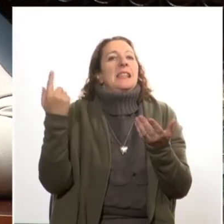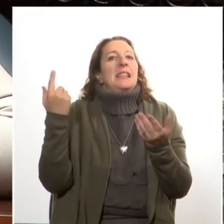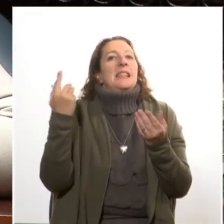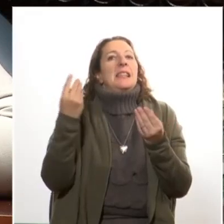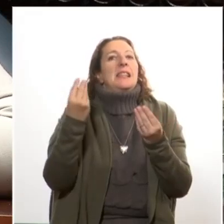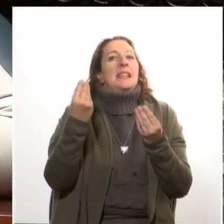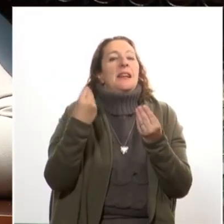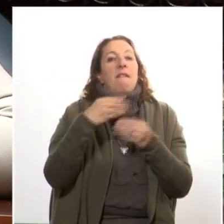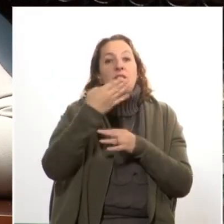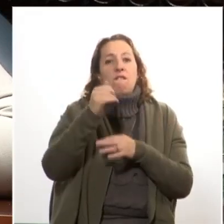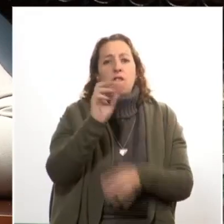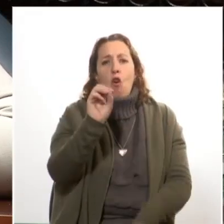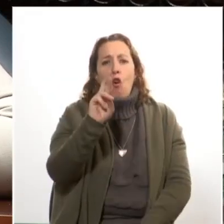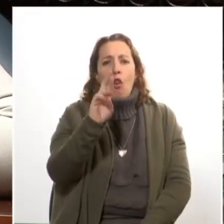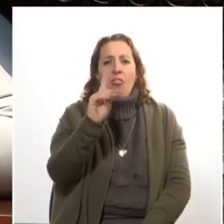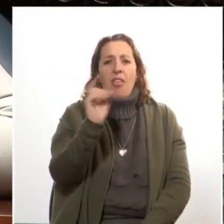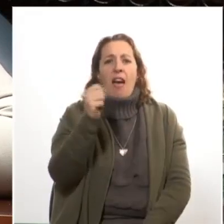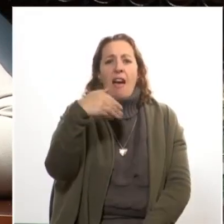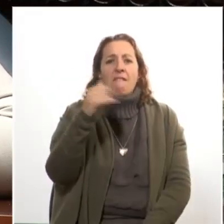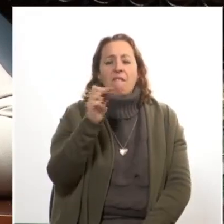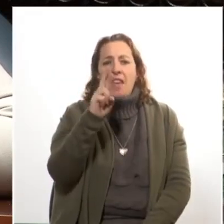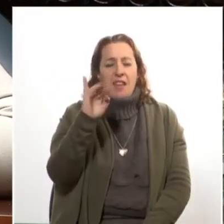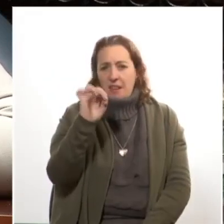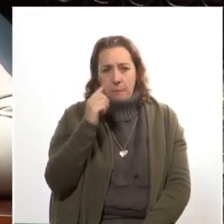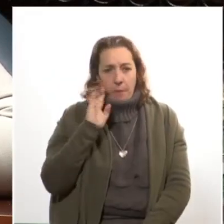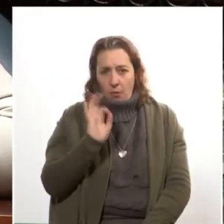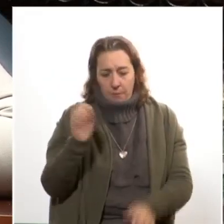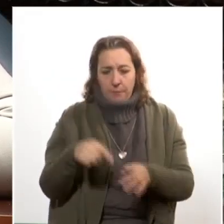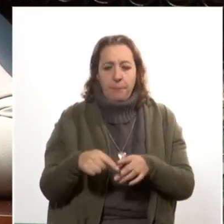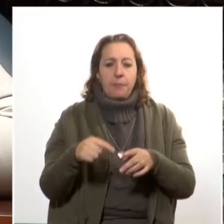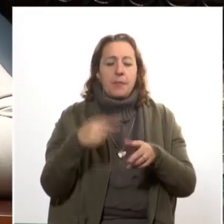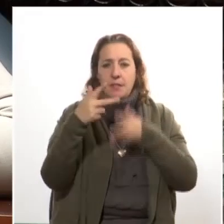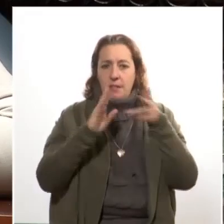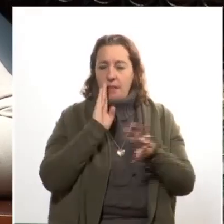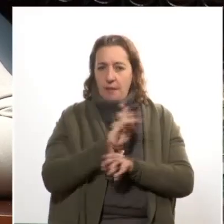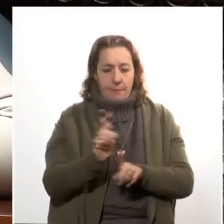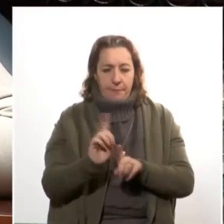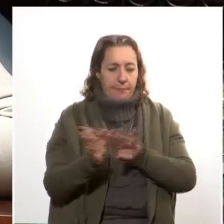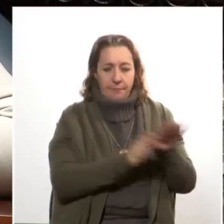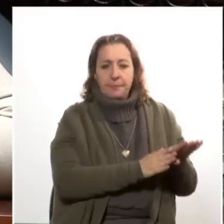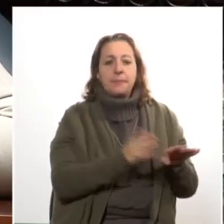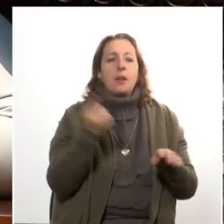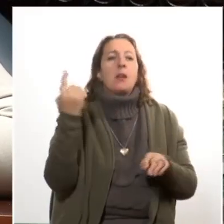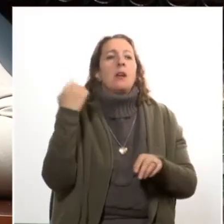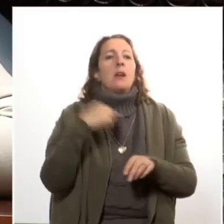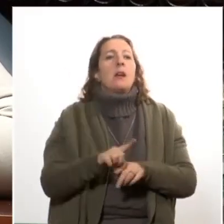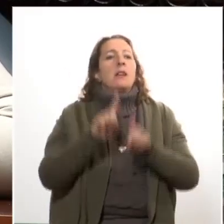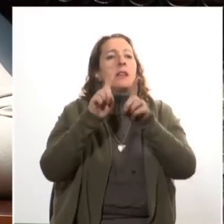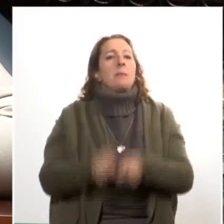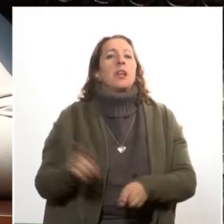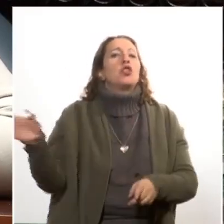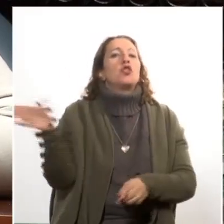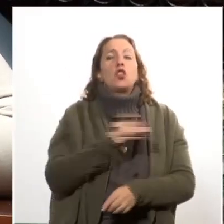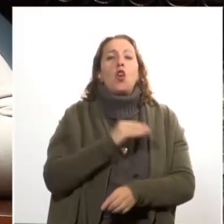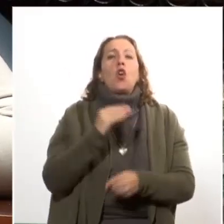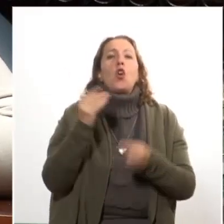Chile, Helio Serra, Modesto Quiñones y tantos más. Se han desnudado aquella versión oficial de que todos los desaparecidos